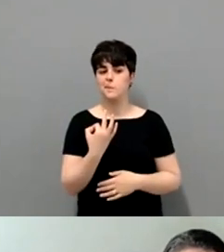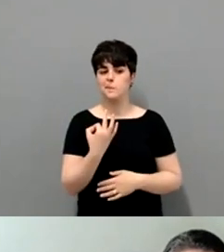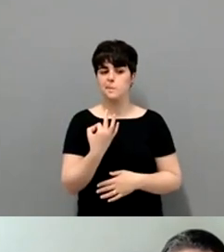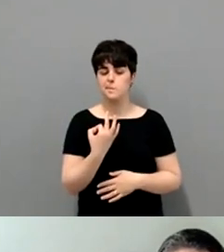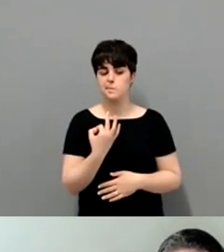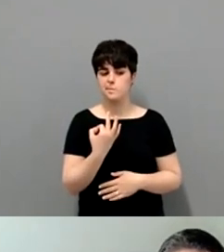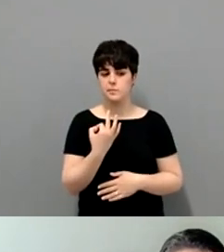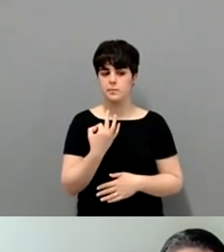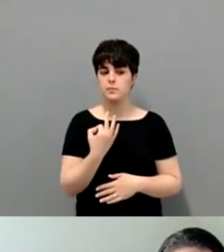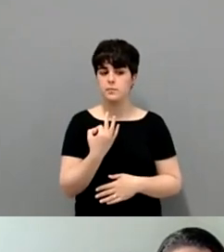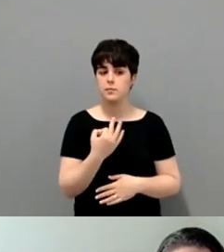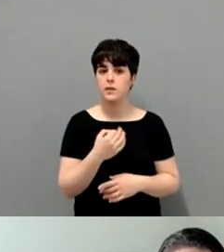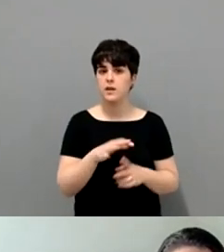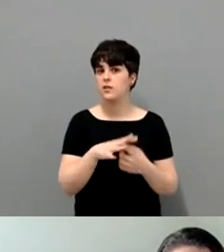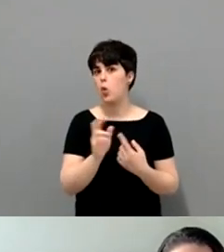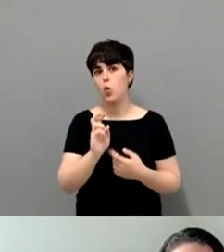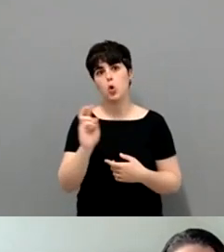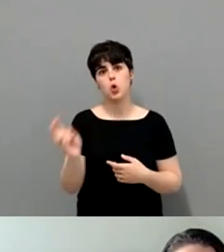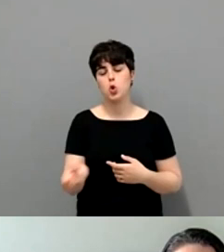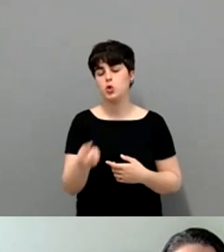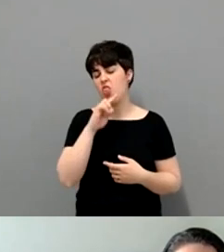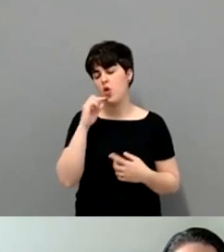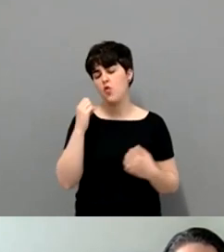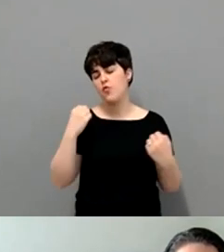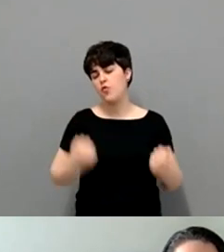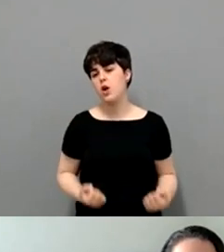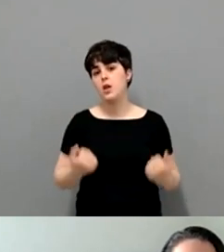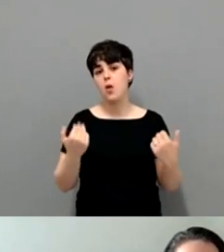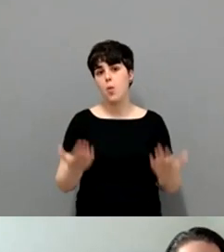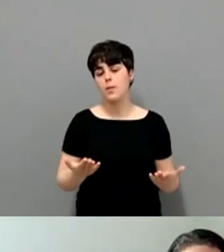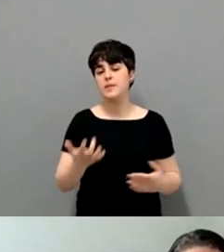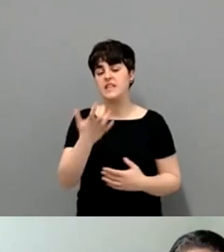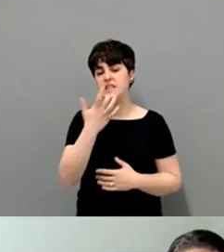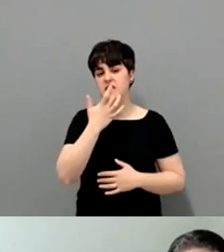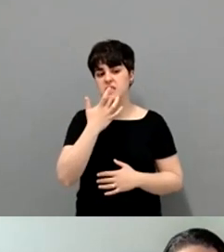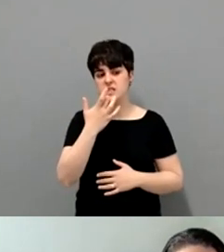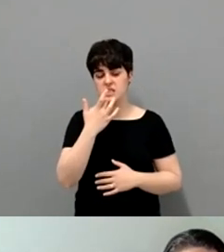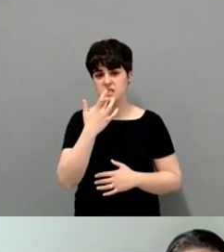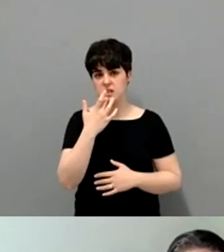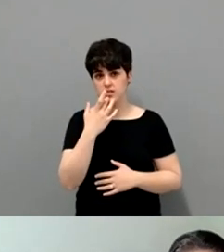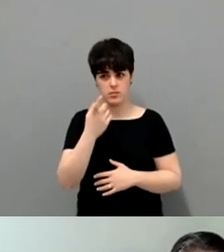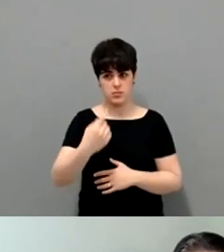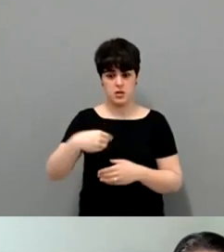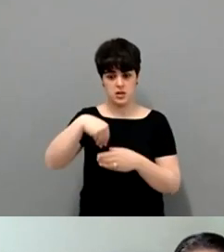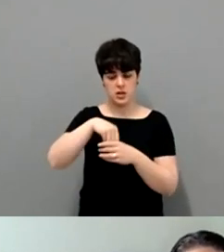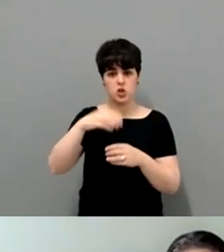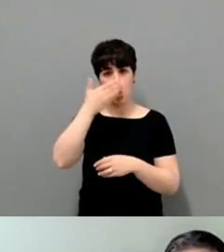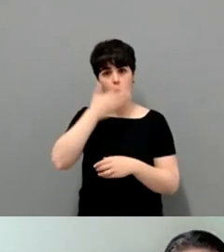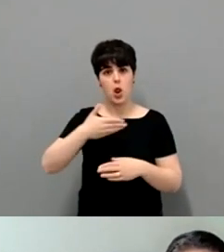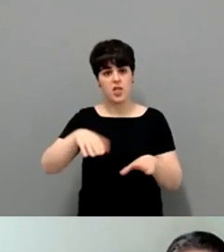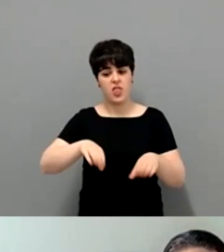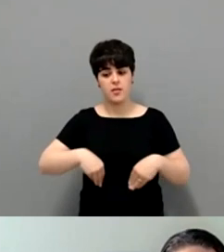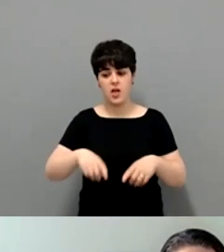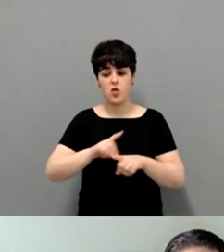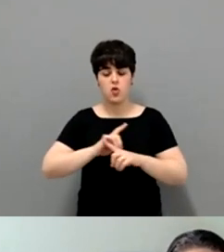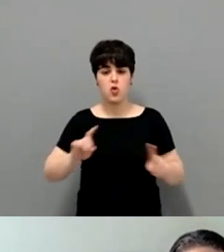que otra de las situaciones más dolorosas es cuando no me aceptaron en el colegio